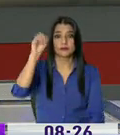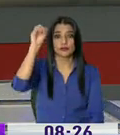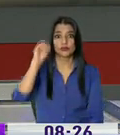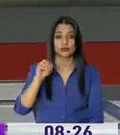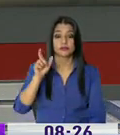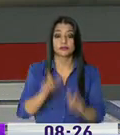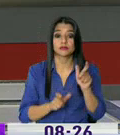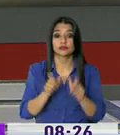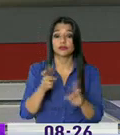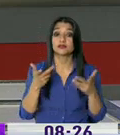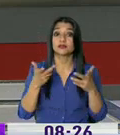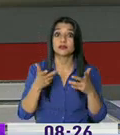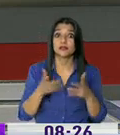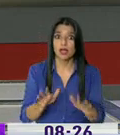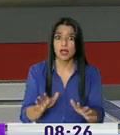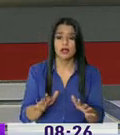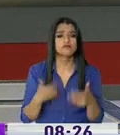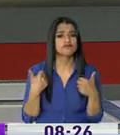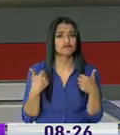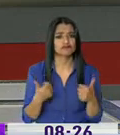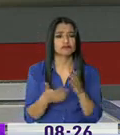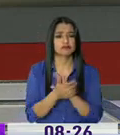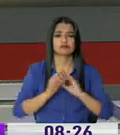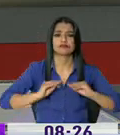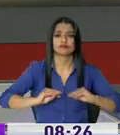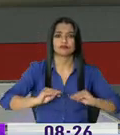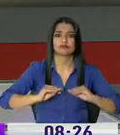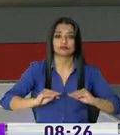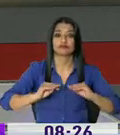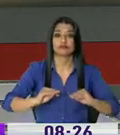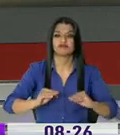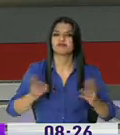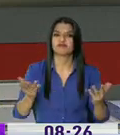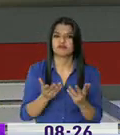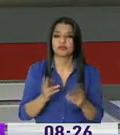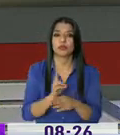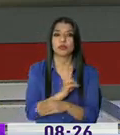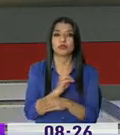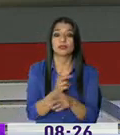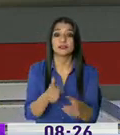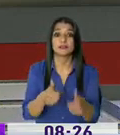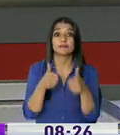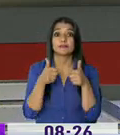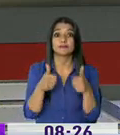nuestra población ha recibido capacitación en el uso